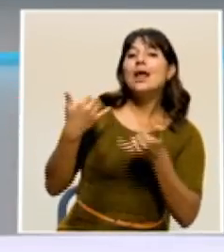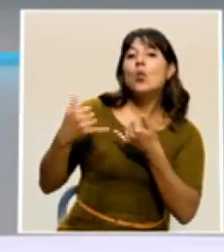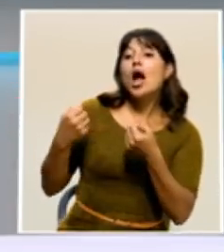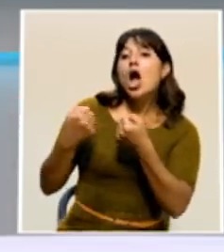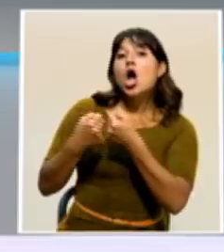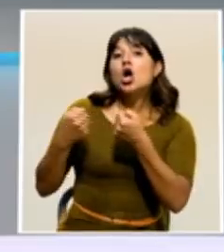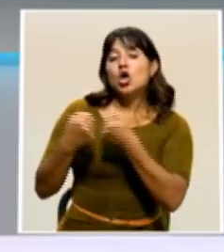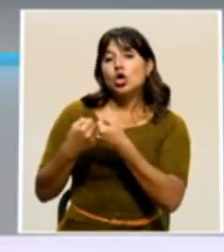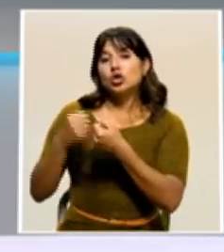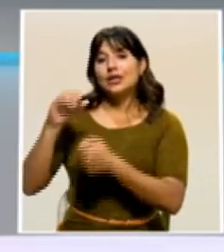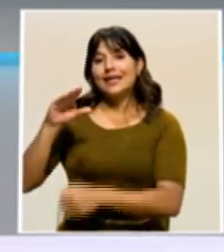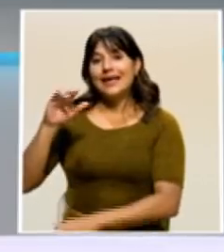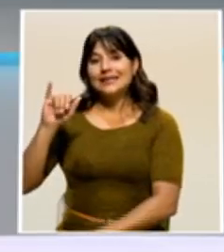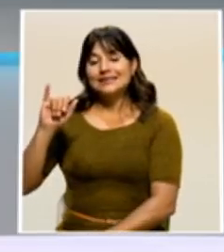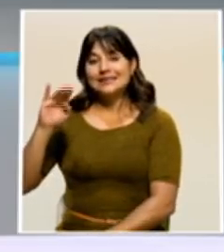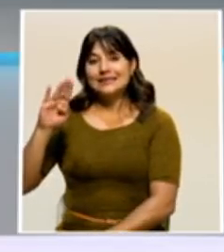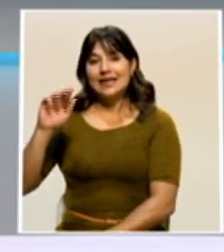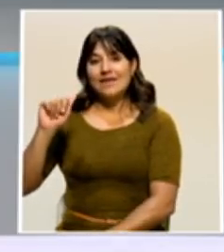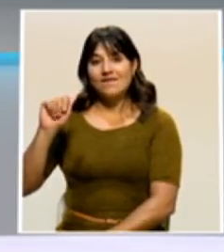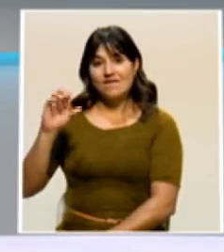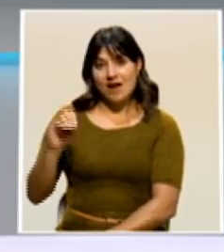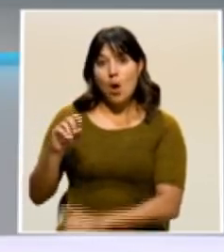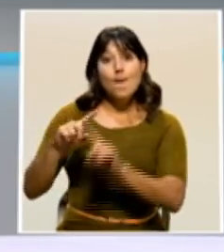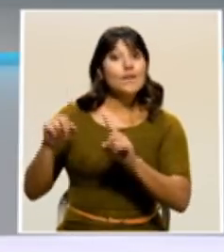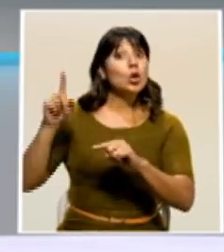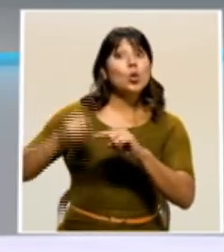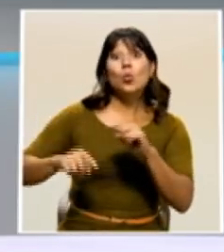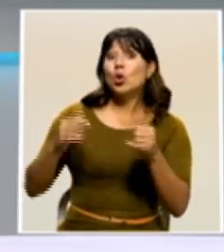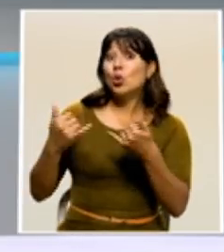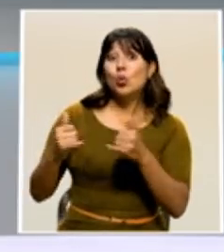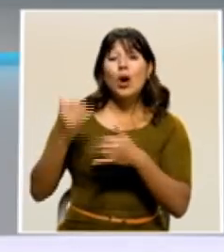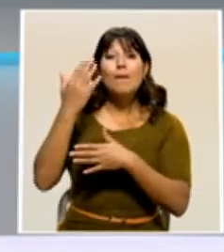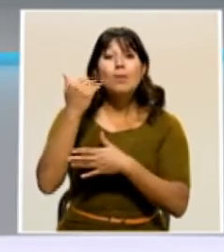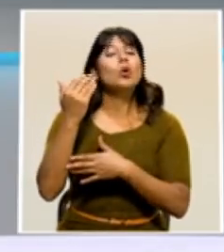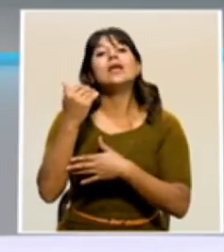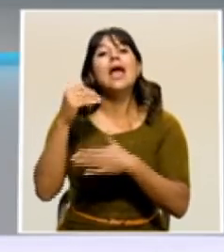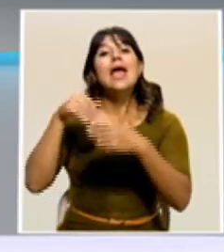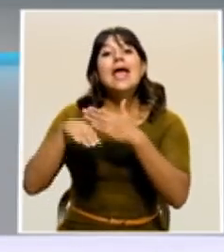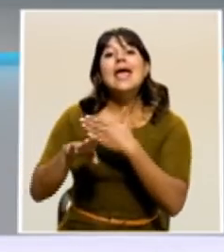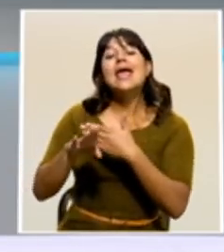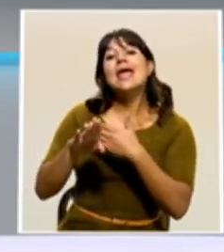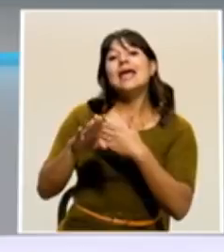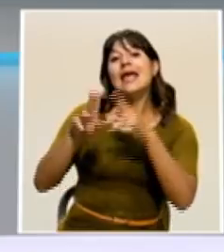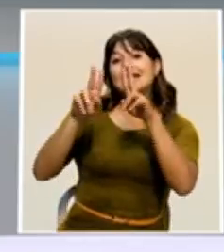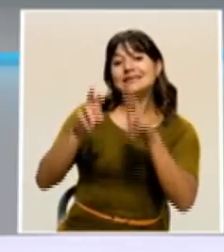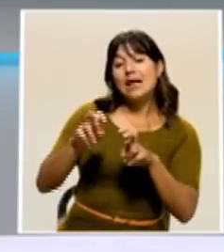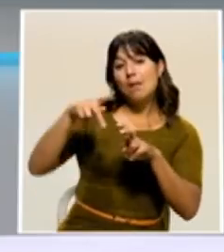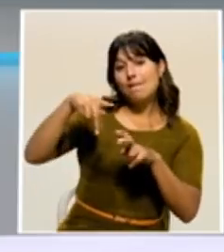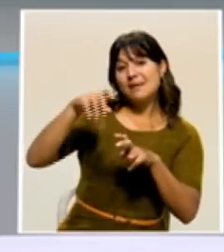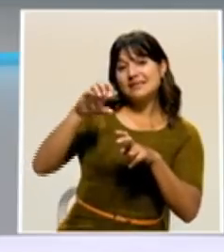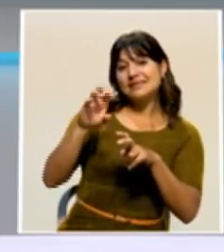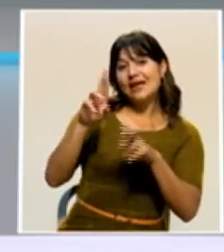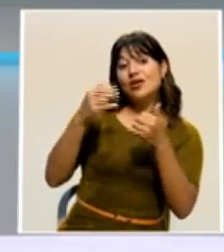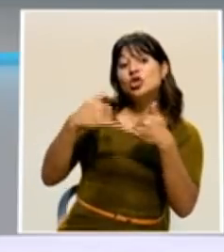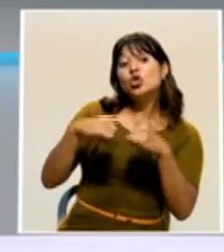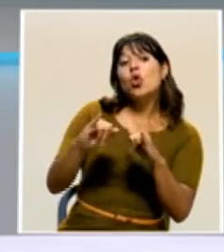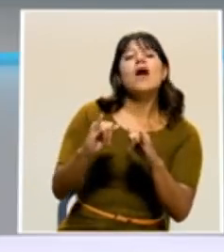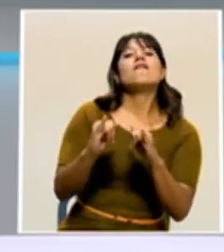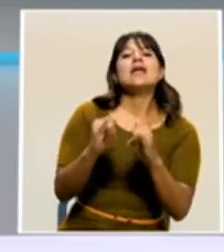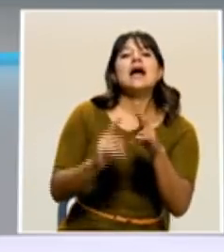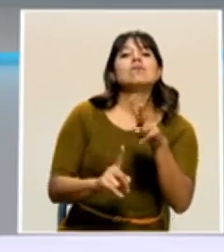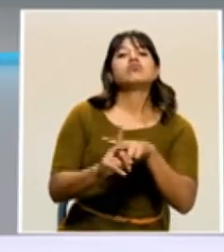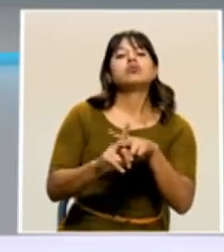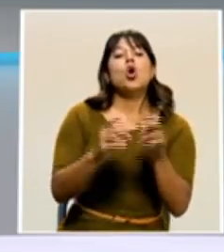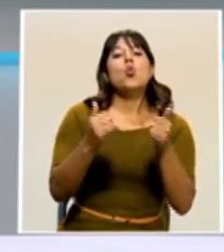Cibao por la CONCACAF, algo que no se pudo realizar debido a que en el PCR todavía siguen dando positivos y es muy